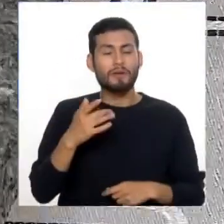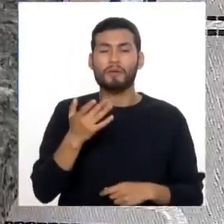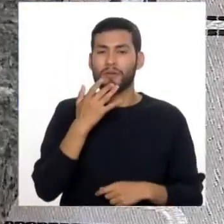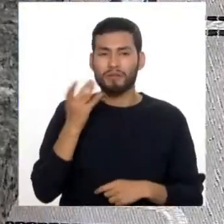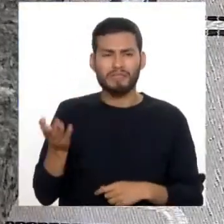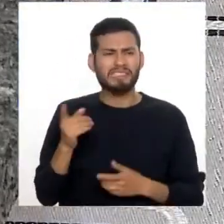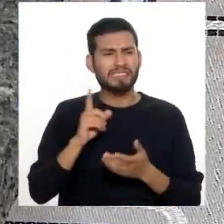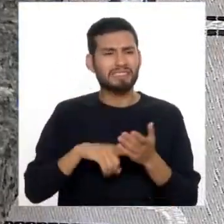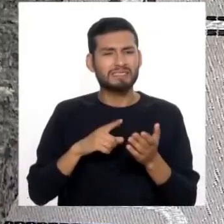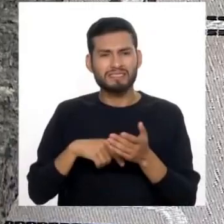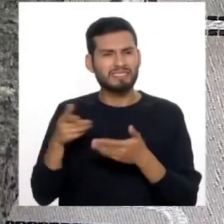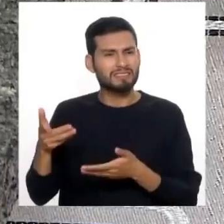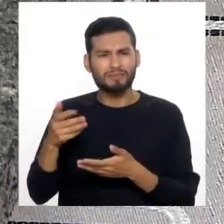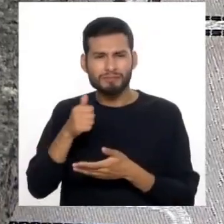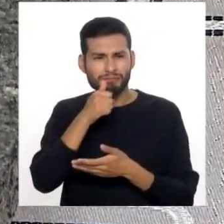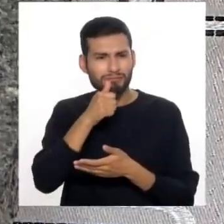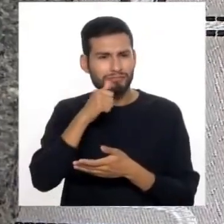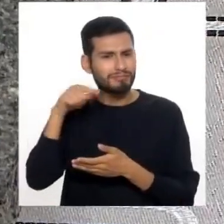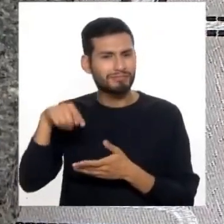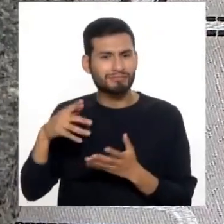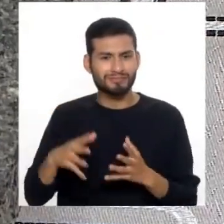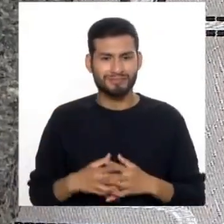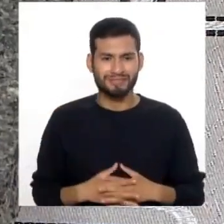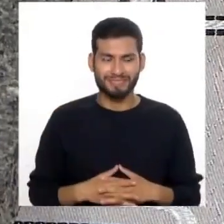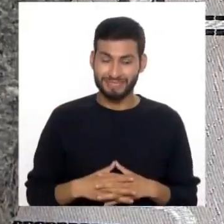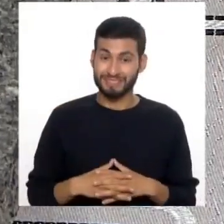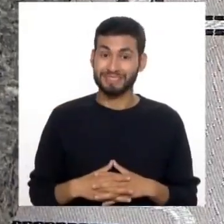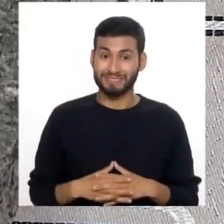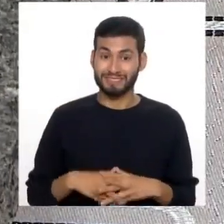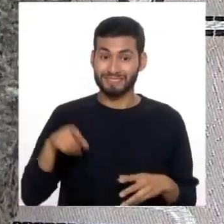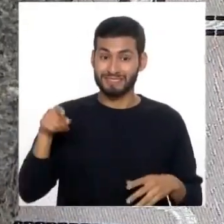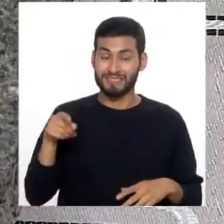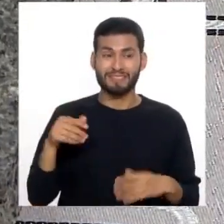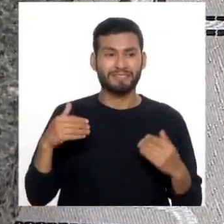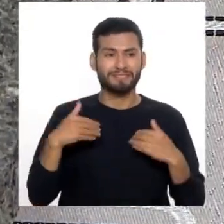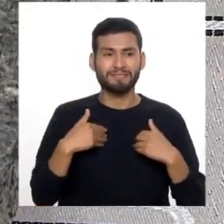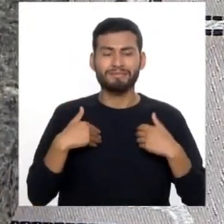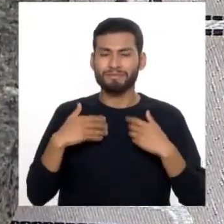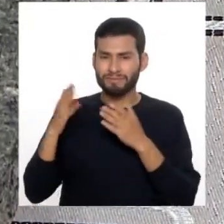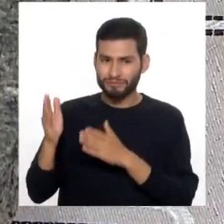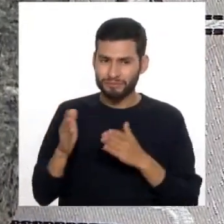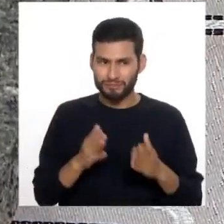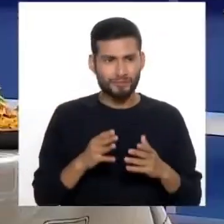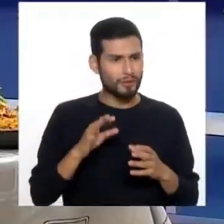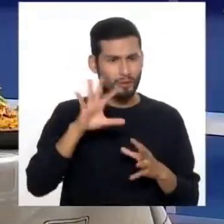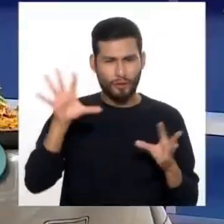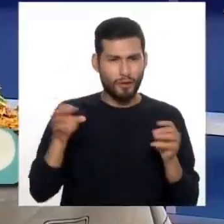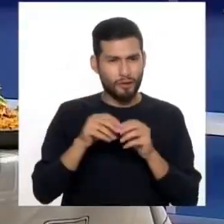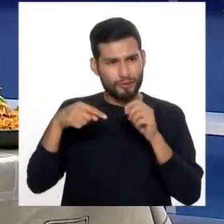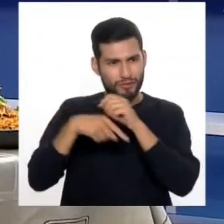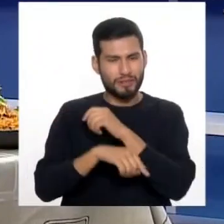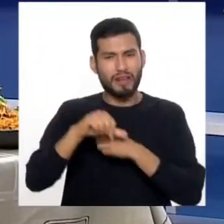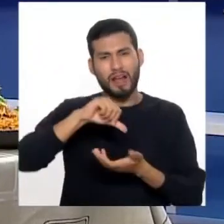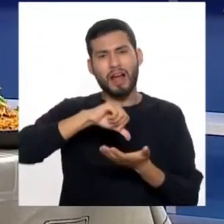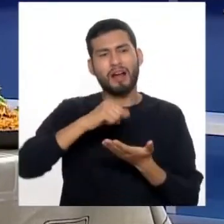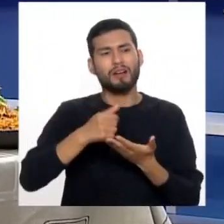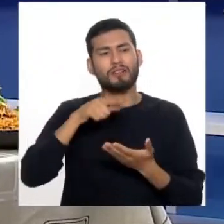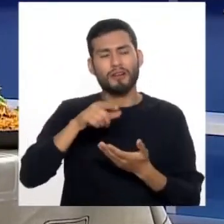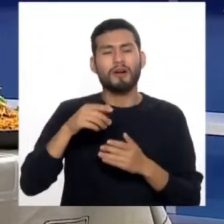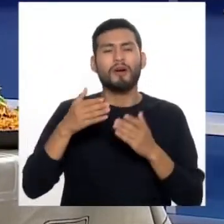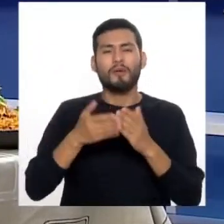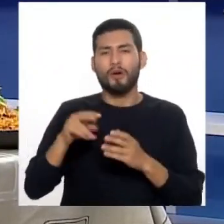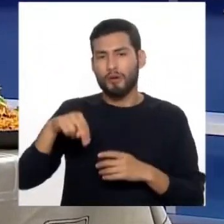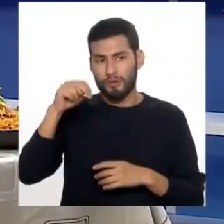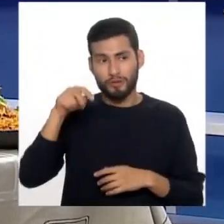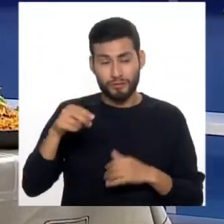plato. Cuéntanos ahora sí, José, los aquí, secretos acá. Aquí sí tenemos la preparación muy compleja de uh-huh. nuestro arroz bandera, arroz Puerto Norte, que lo